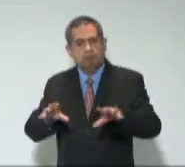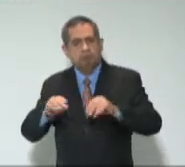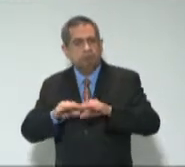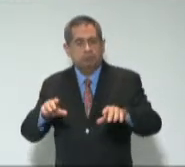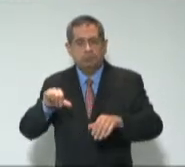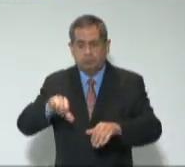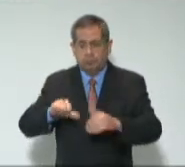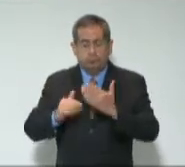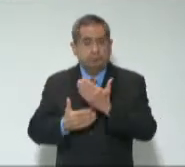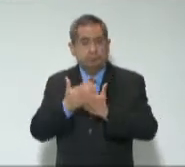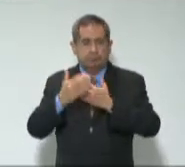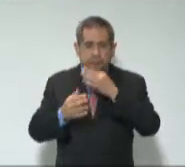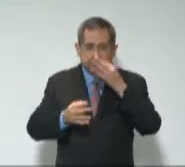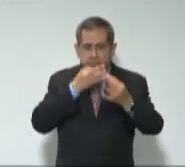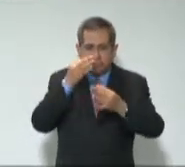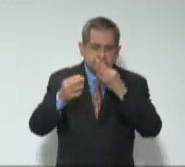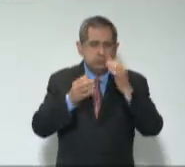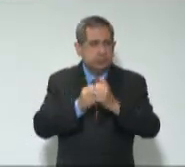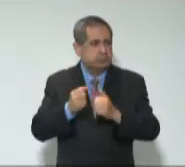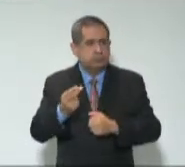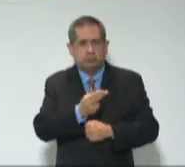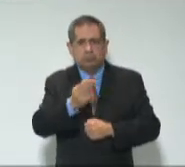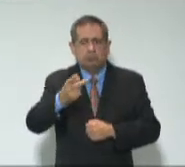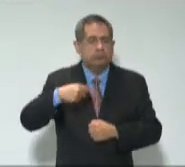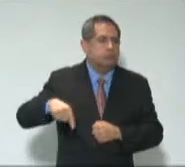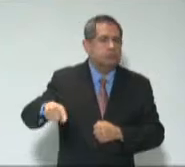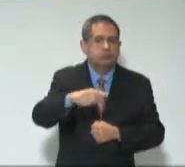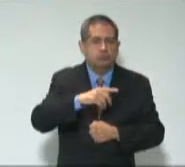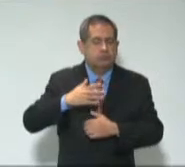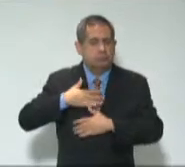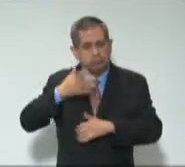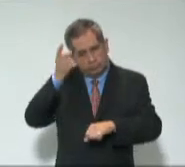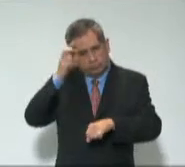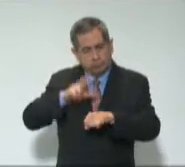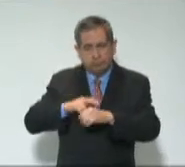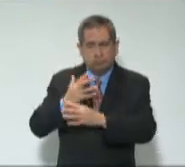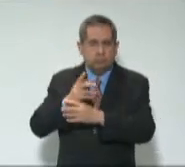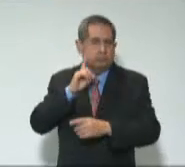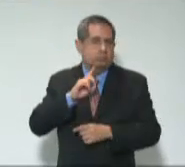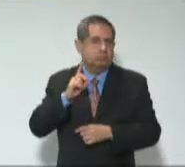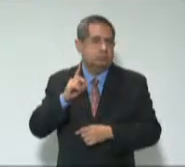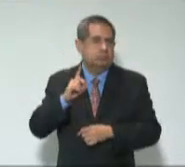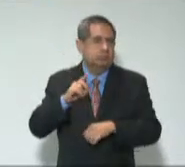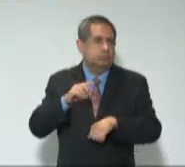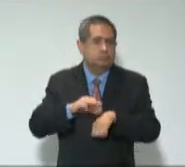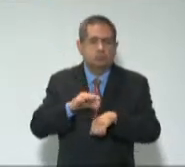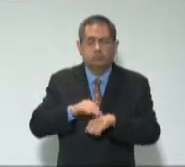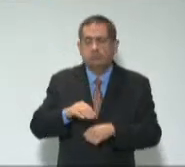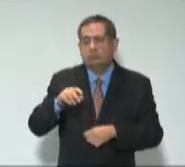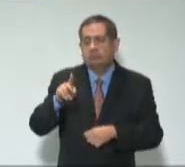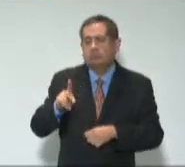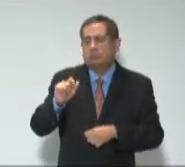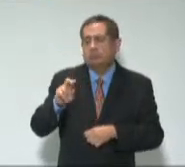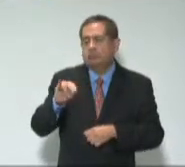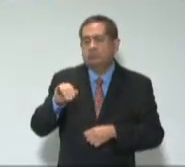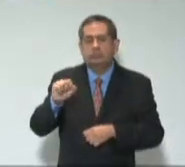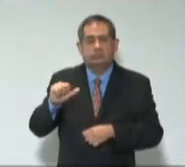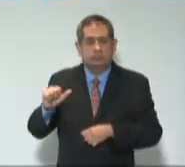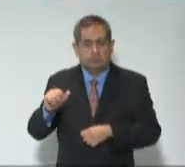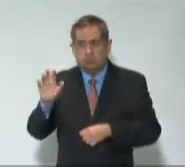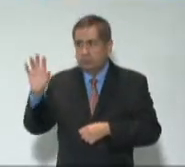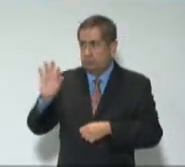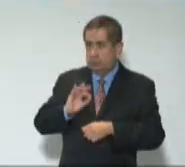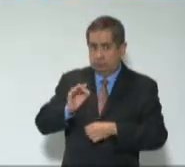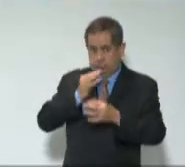mañana con todos ustedes a nombre de nuestra directora la doctora carisa etien les transmito